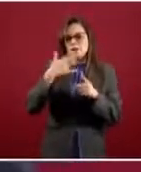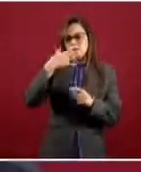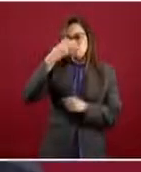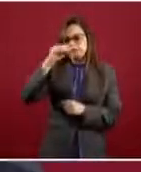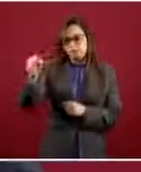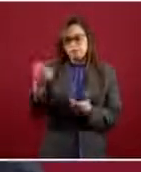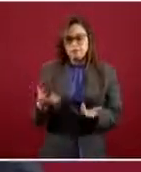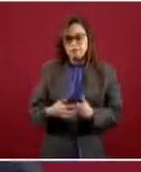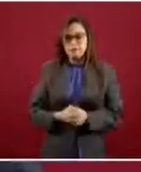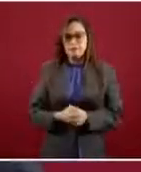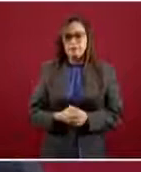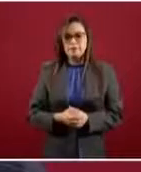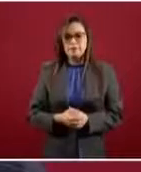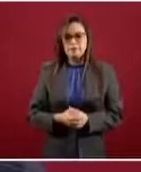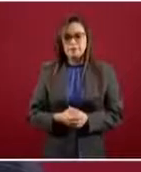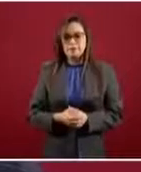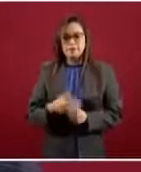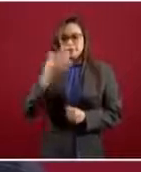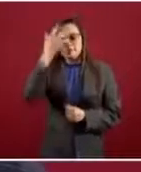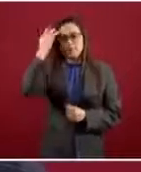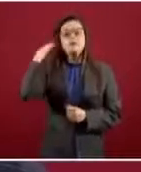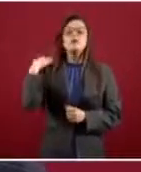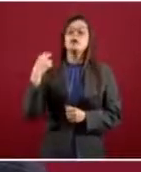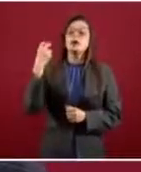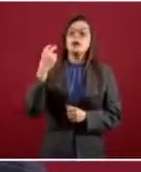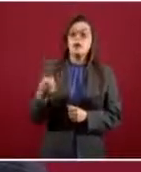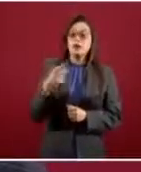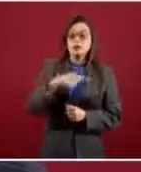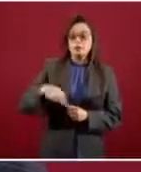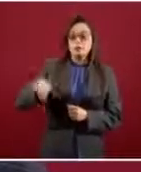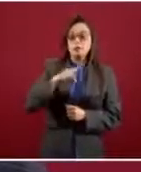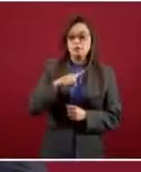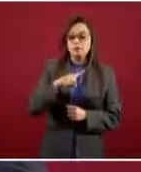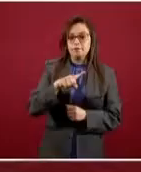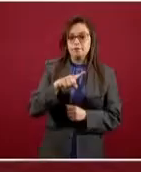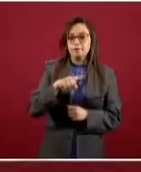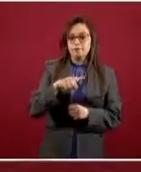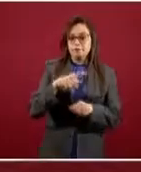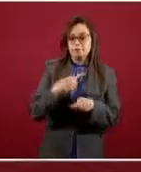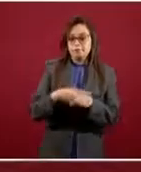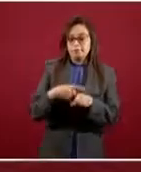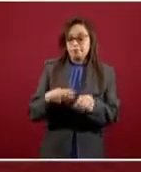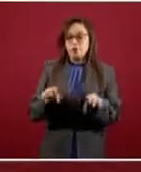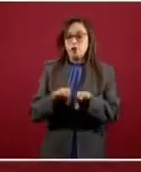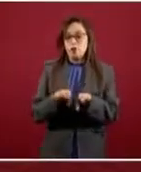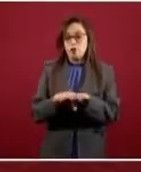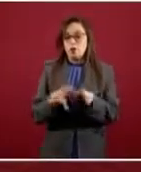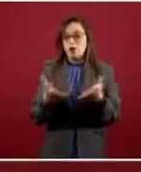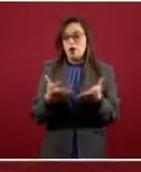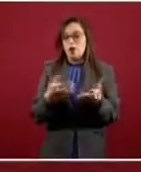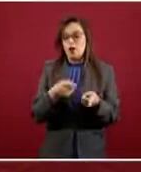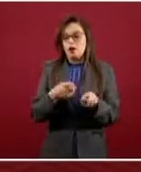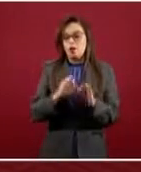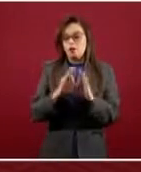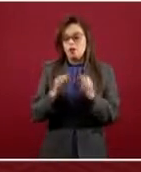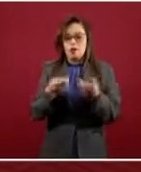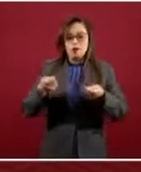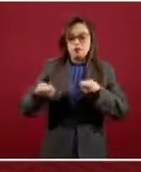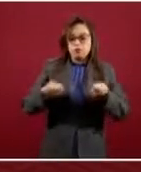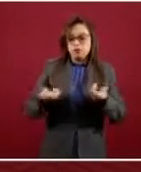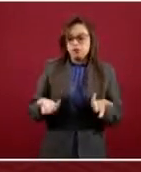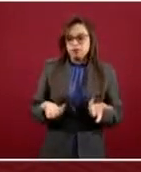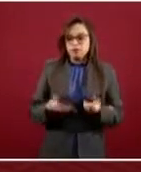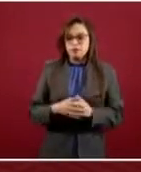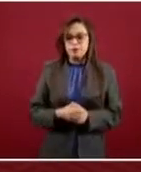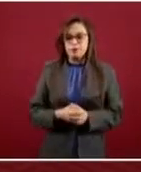especialistas. El manejo de esta patología, si bien lo más probable es que si nos da la enfermedad, podamos tener